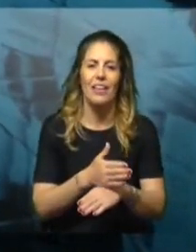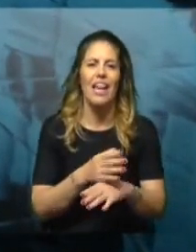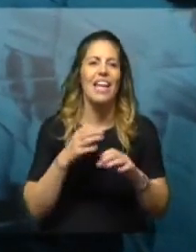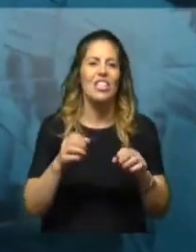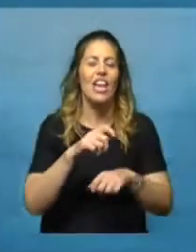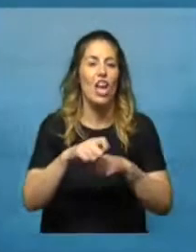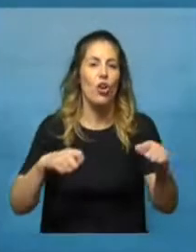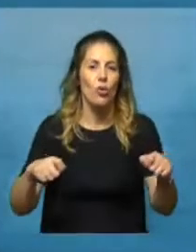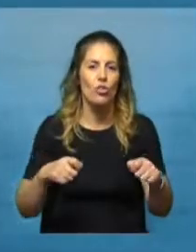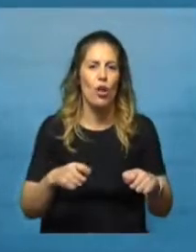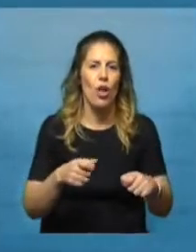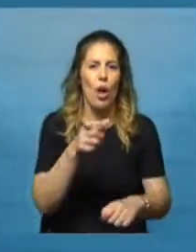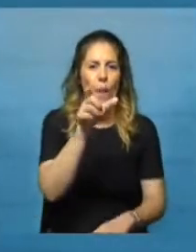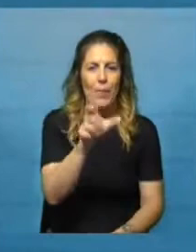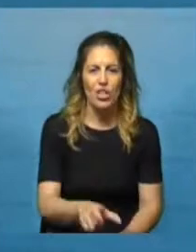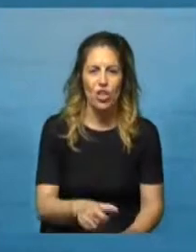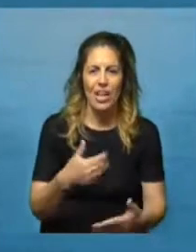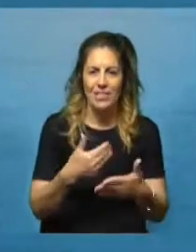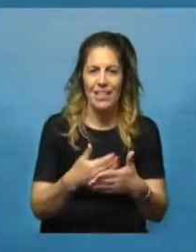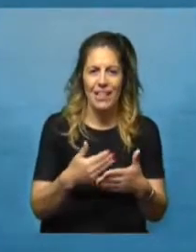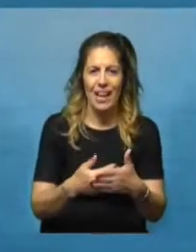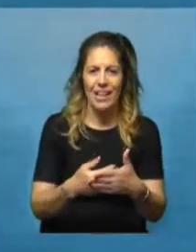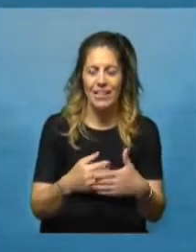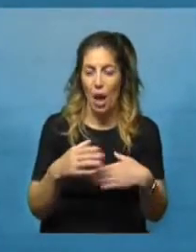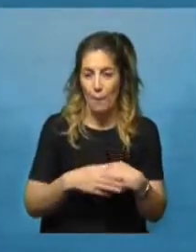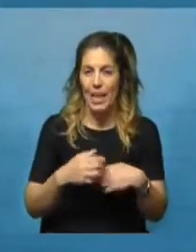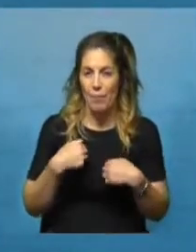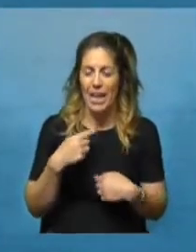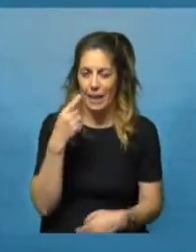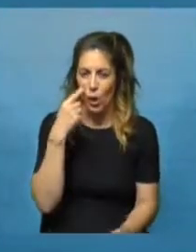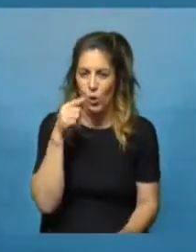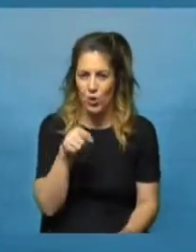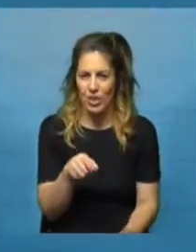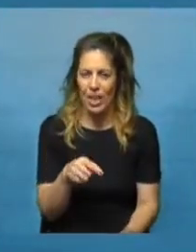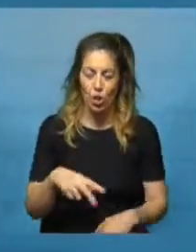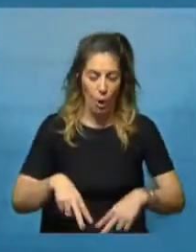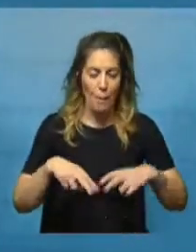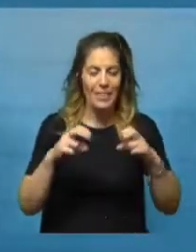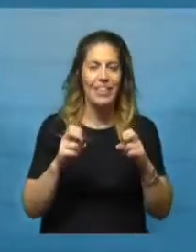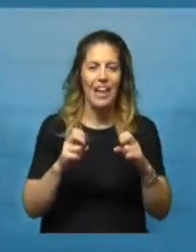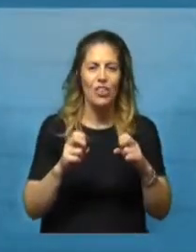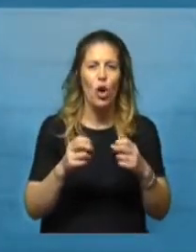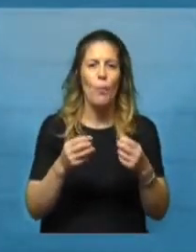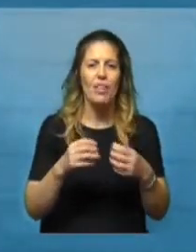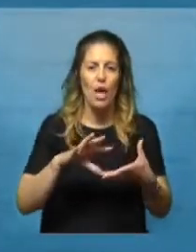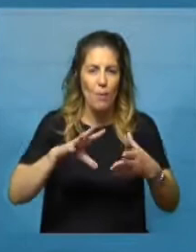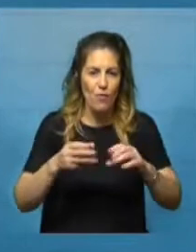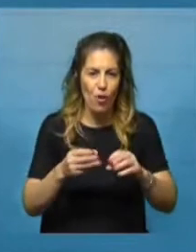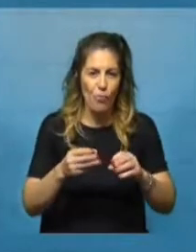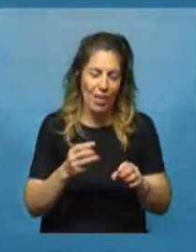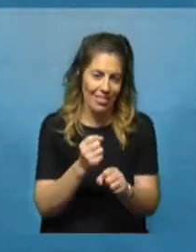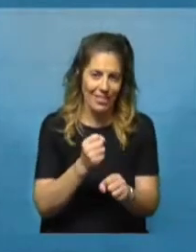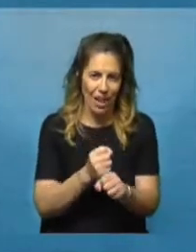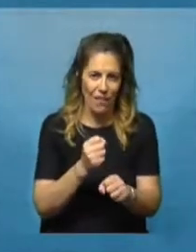a la conclusión que había personas cercanas mías que te conocían Así que este Estoy investigando Porque esa mi modo